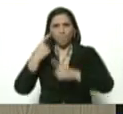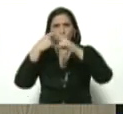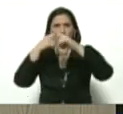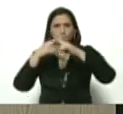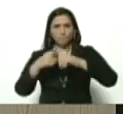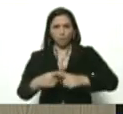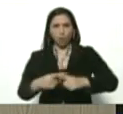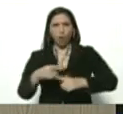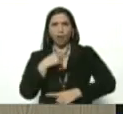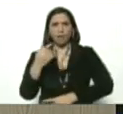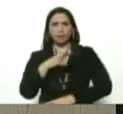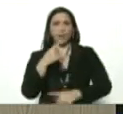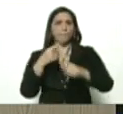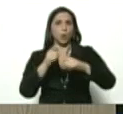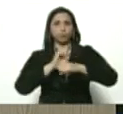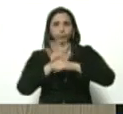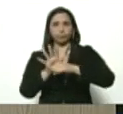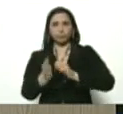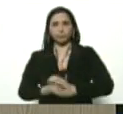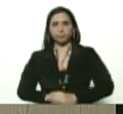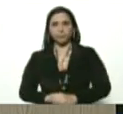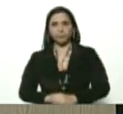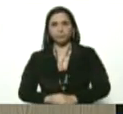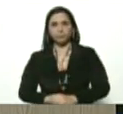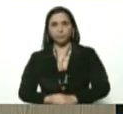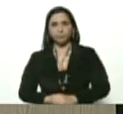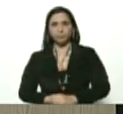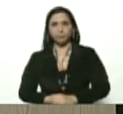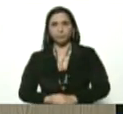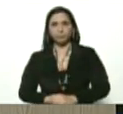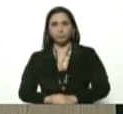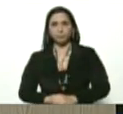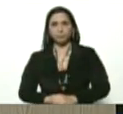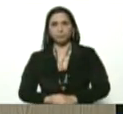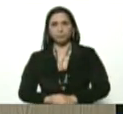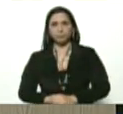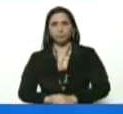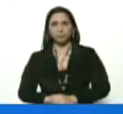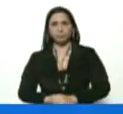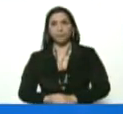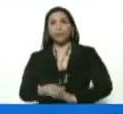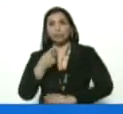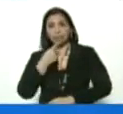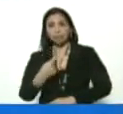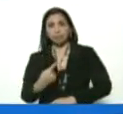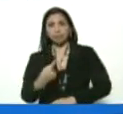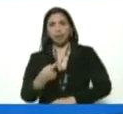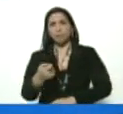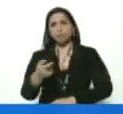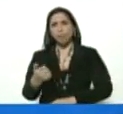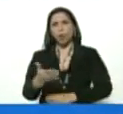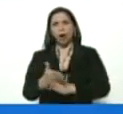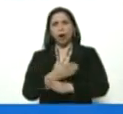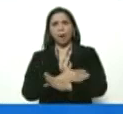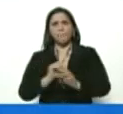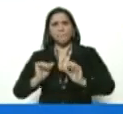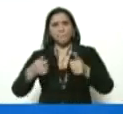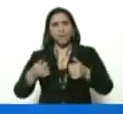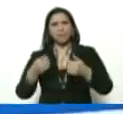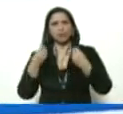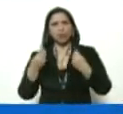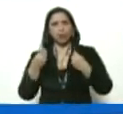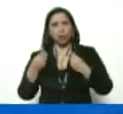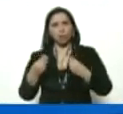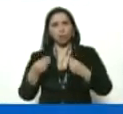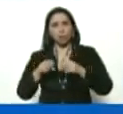por kobe 19 les mencionaba un poco esto al comienzo fíjense cómo está la distribución